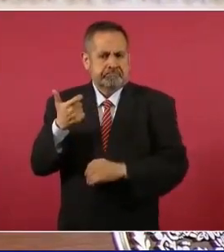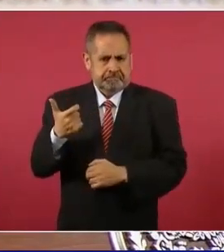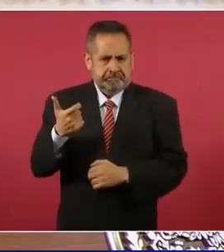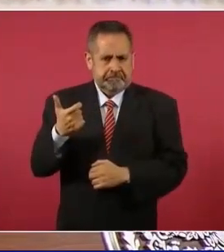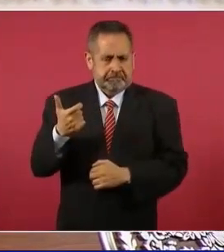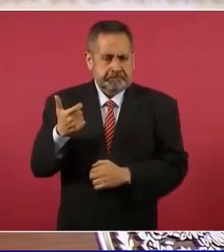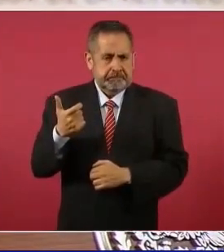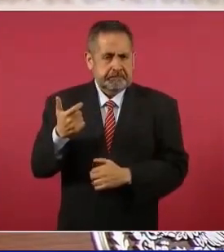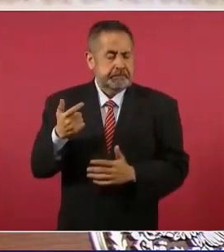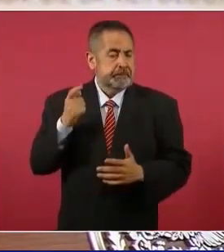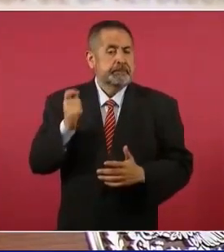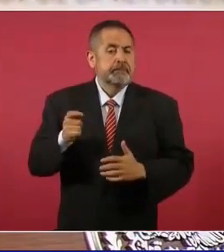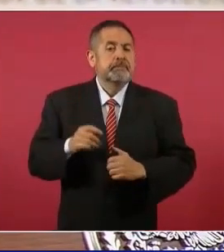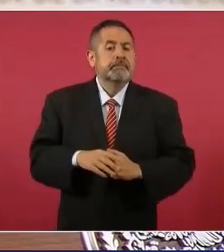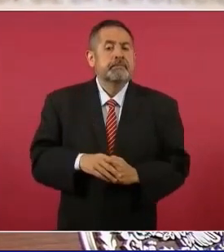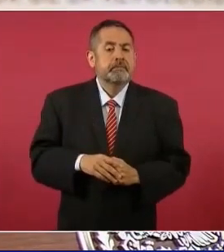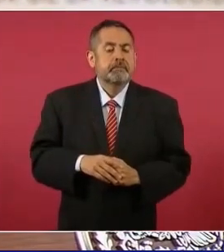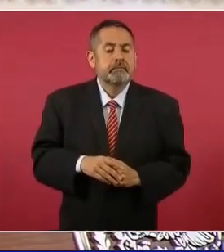es